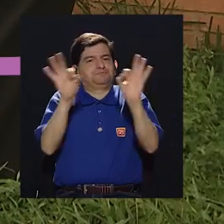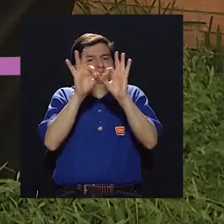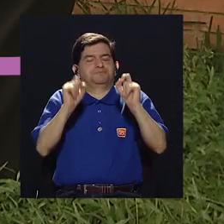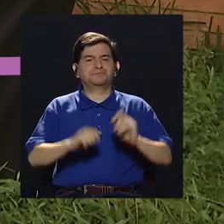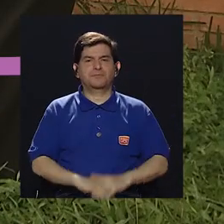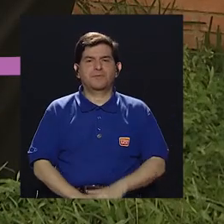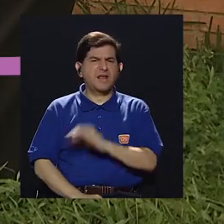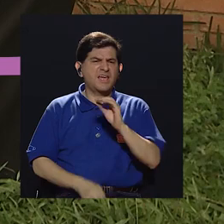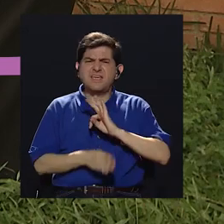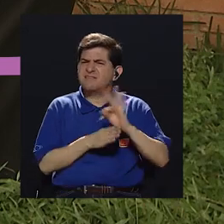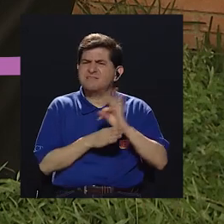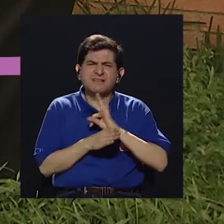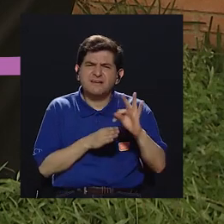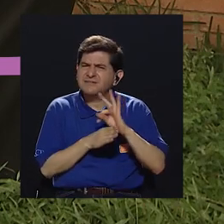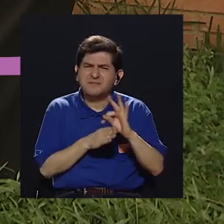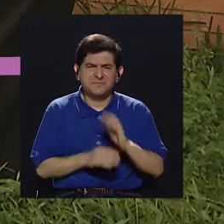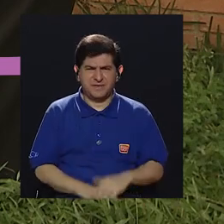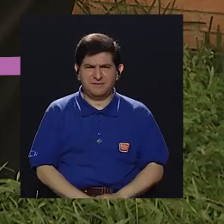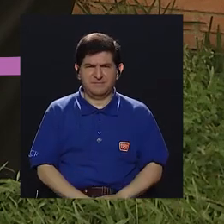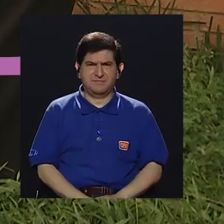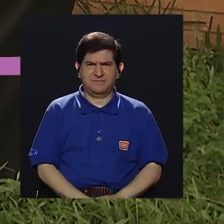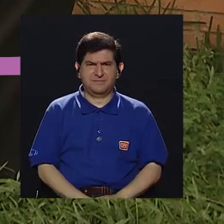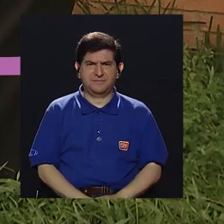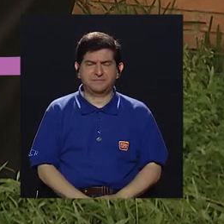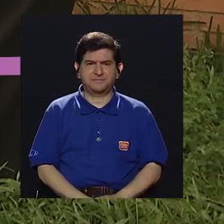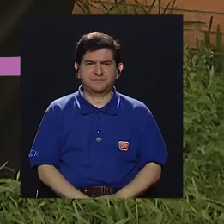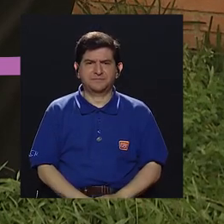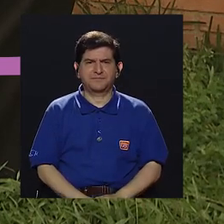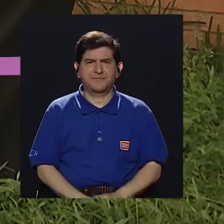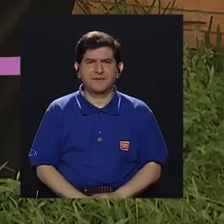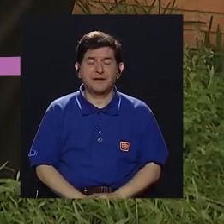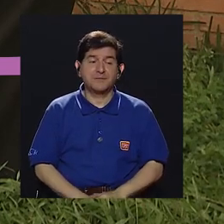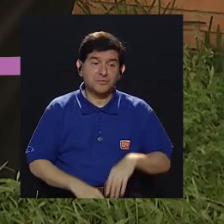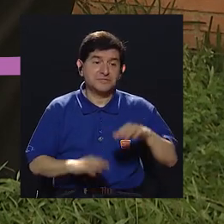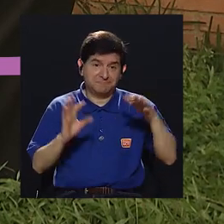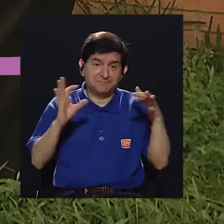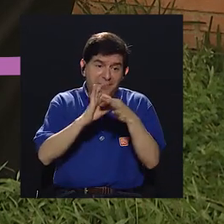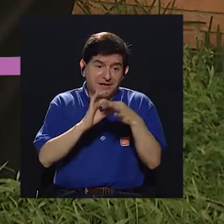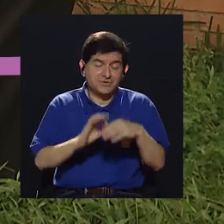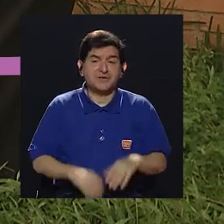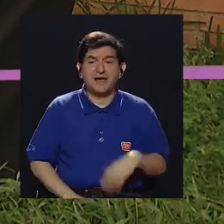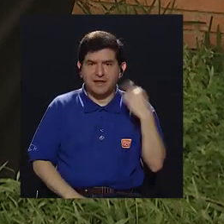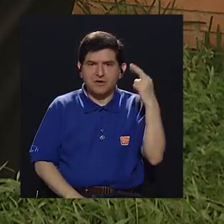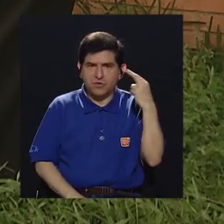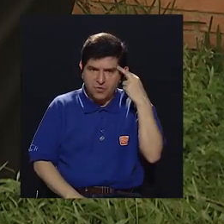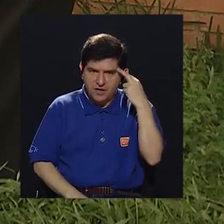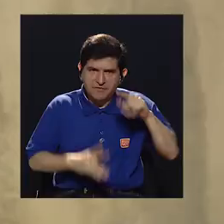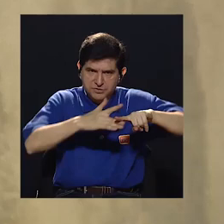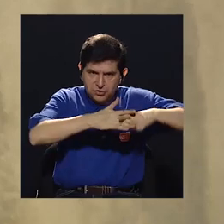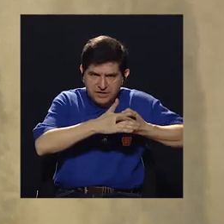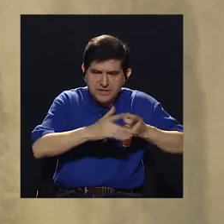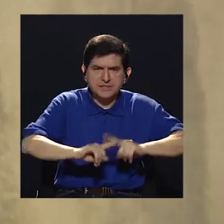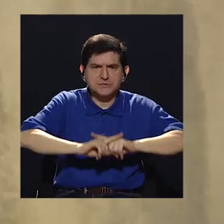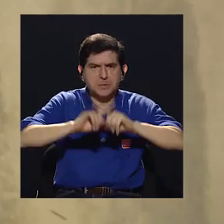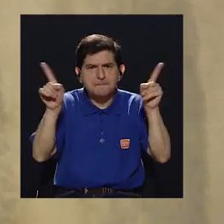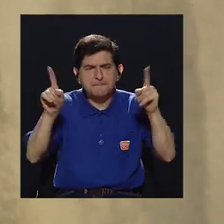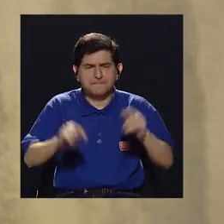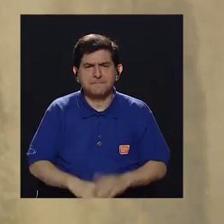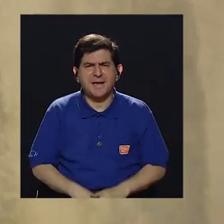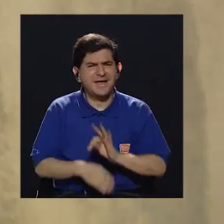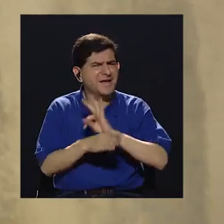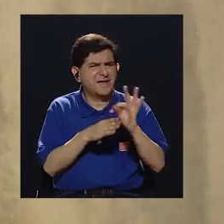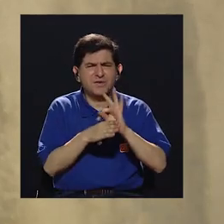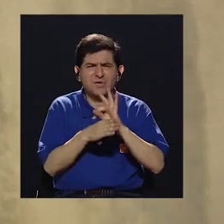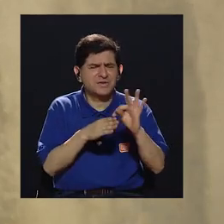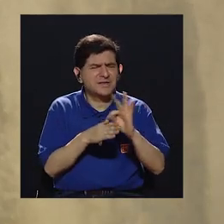Uh-huh. Y con respecto al tratamiento, doctor, bueno, tiene que ver con la causa, uh-huh, pues, como usted lo indica, pero usualmente,